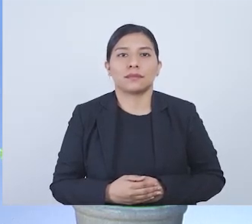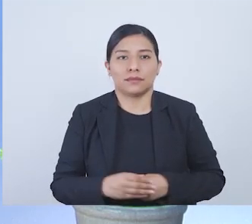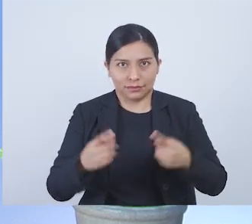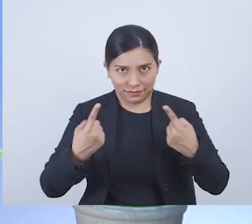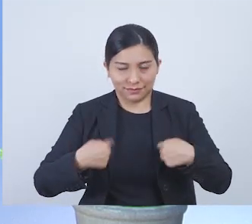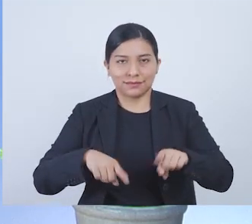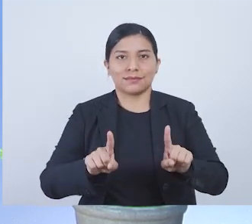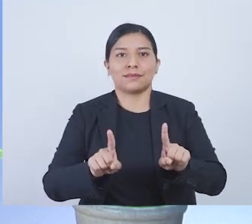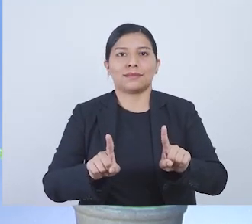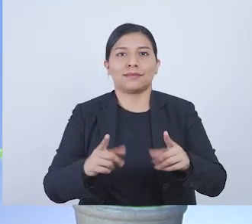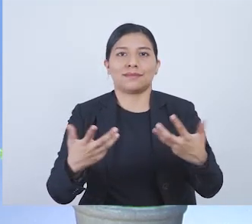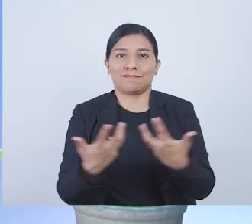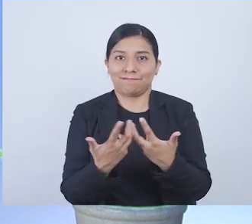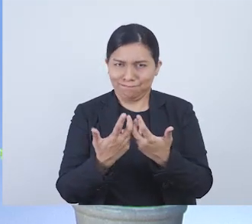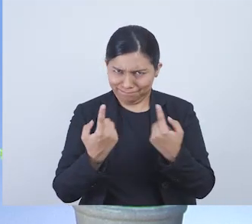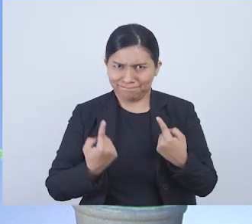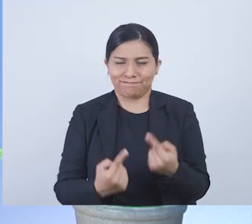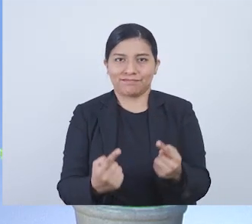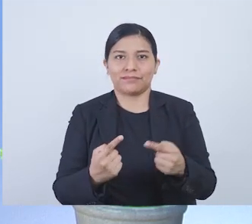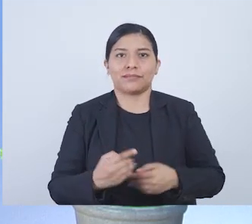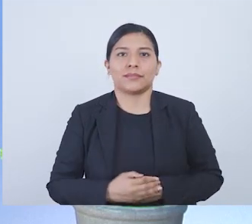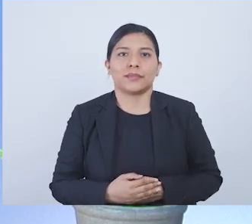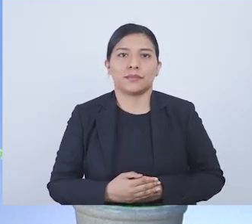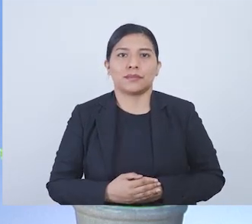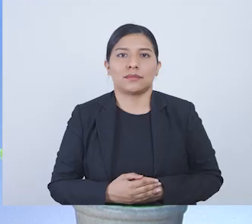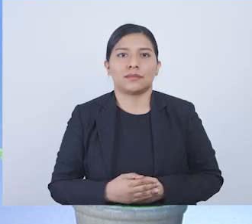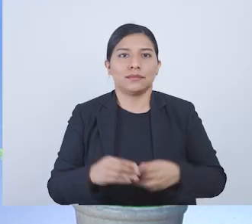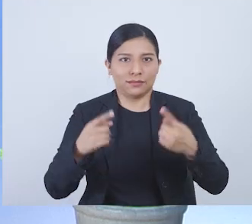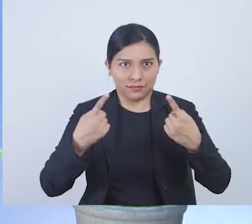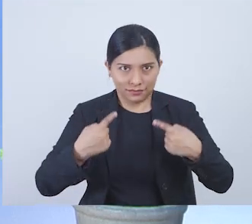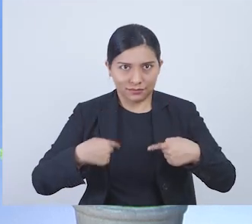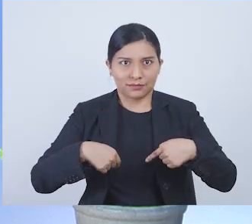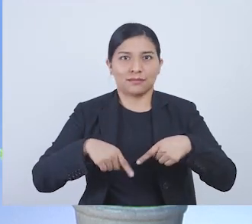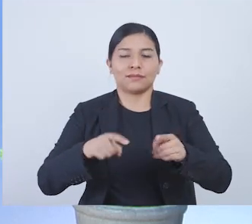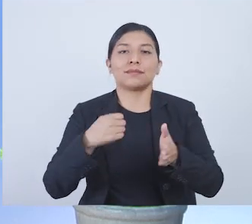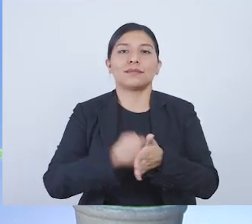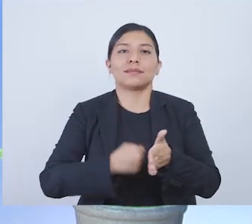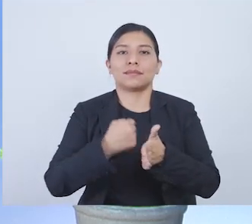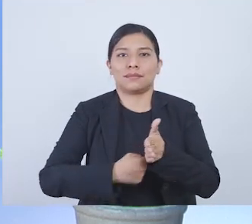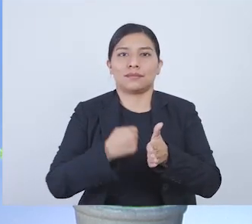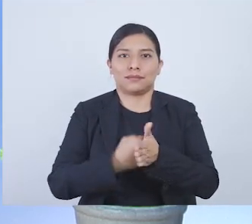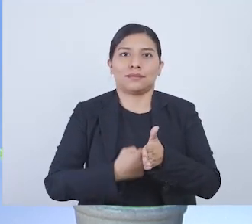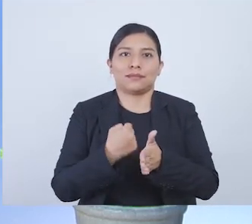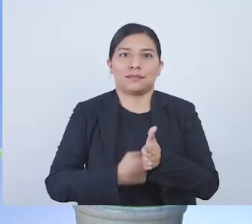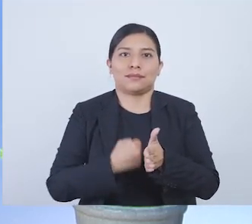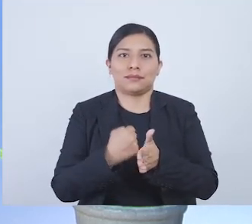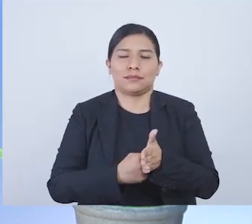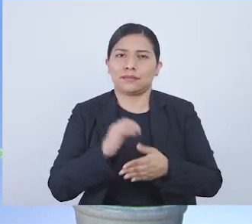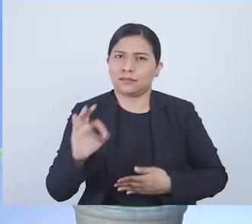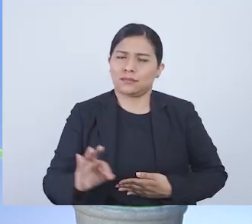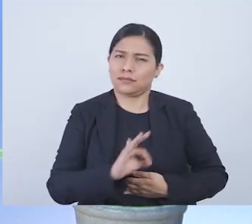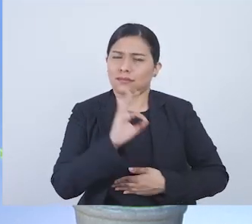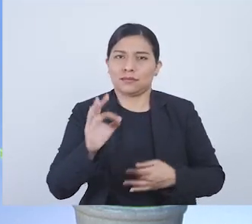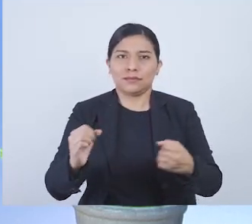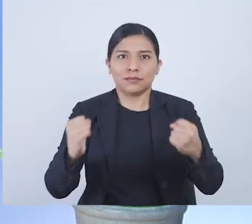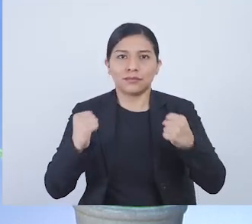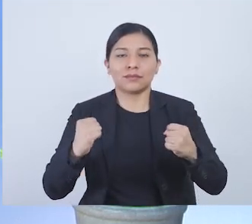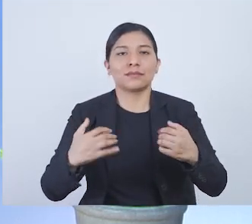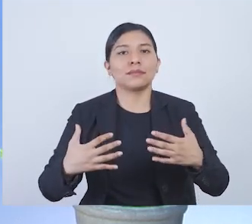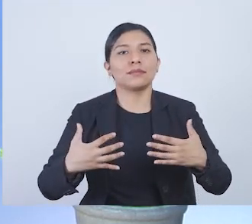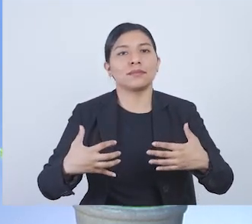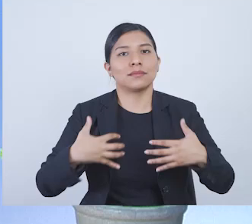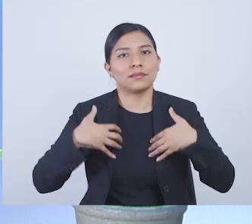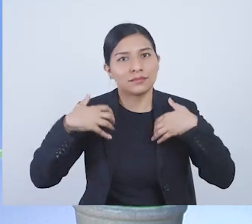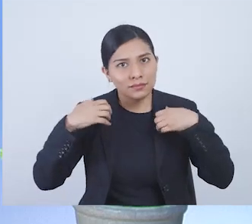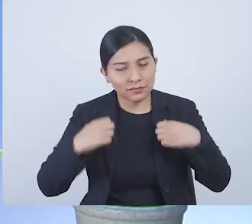Sigamos adelante, compañeros, y sigamos con la lucha de hacer ejercicio para la salud,